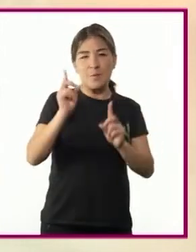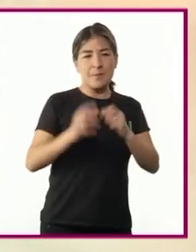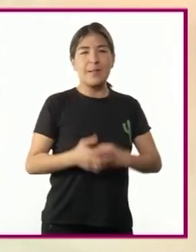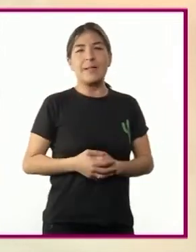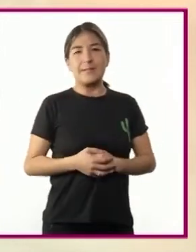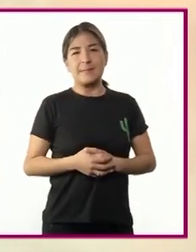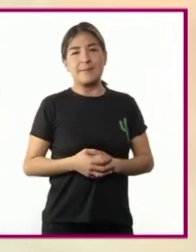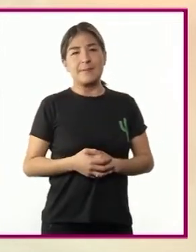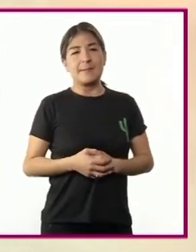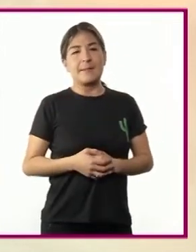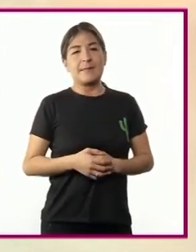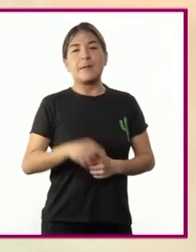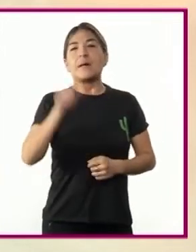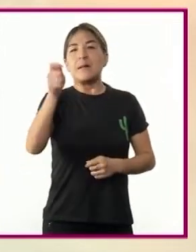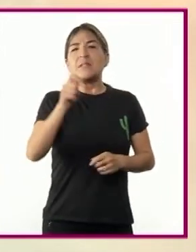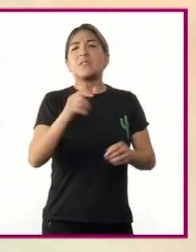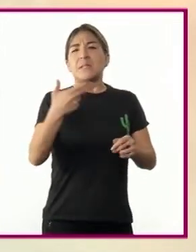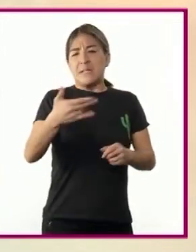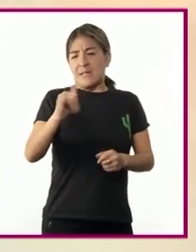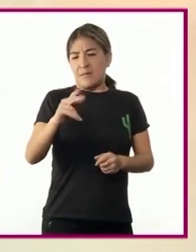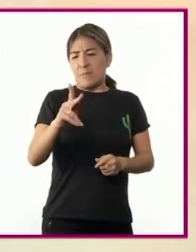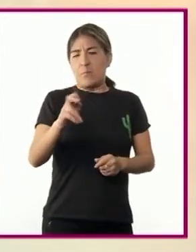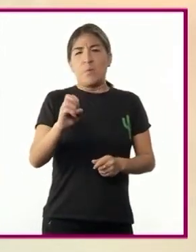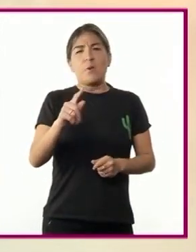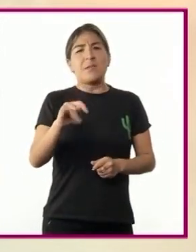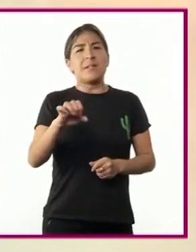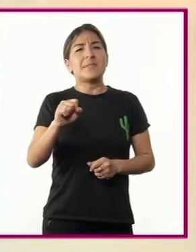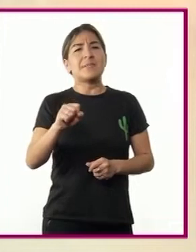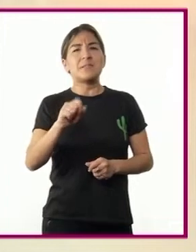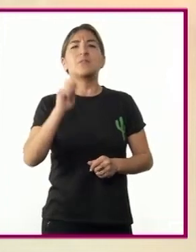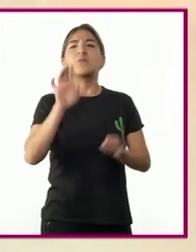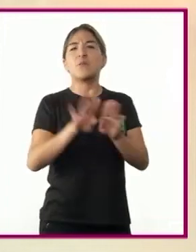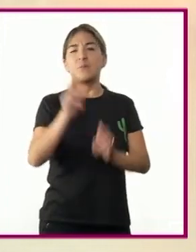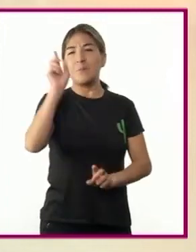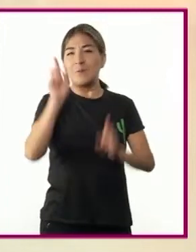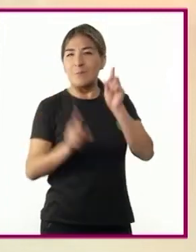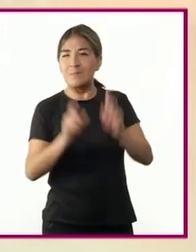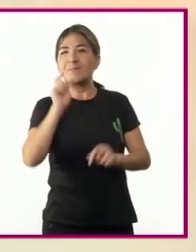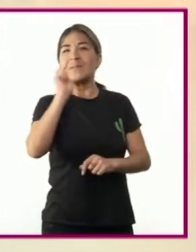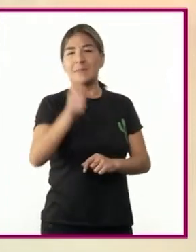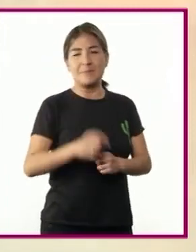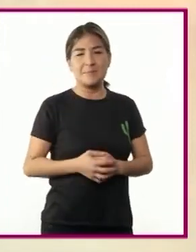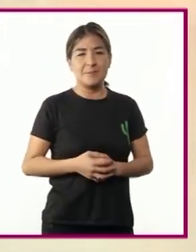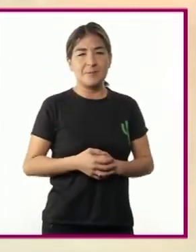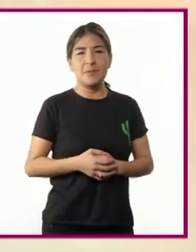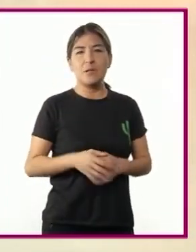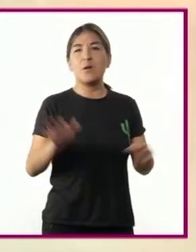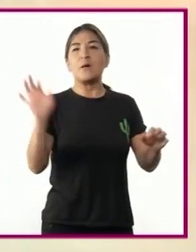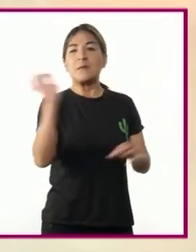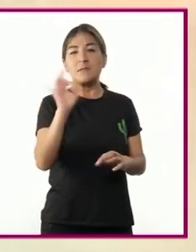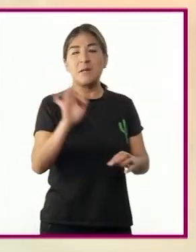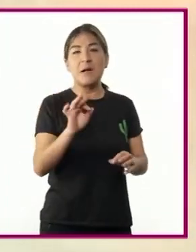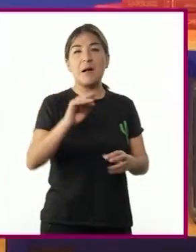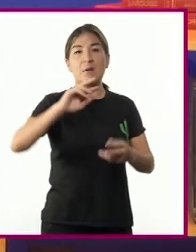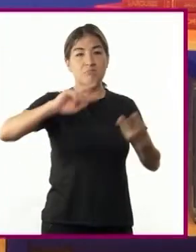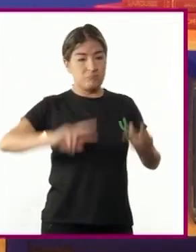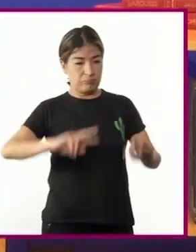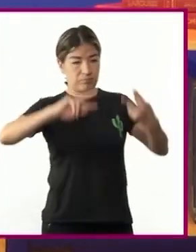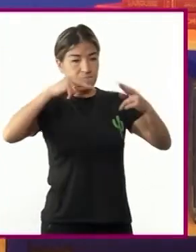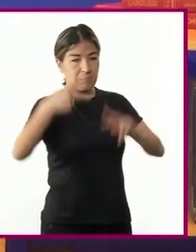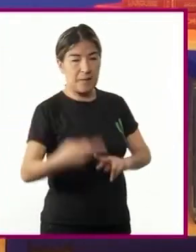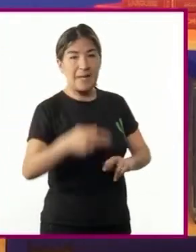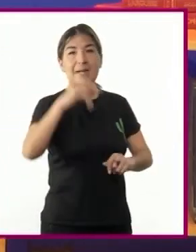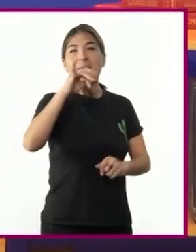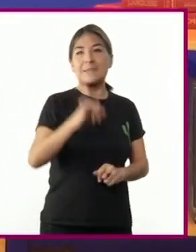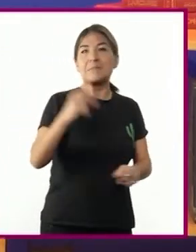Cabe señalar que las hipótesis pueden ser contrafactuales, es decir, contrarias a lo que realmente puede pasar